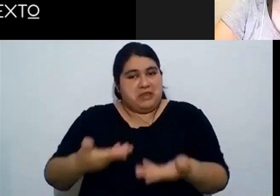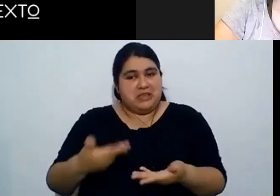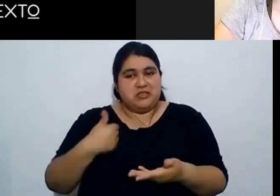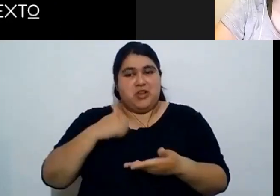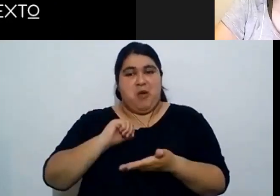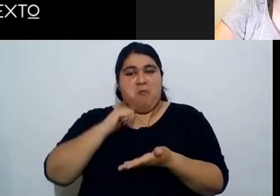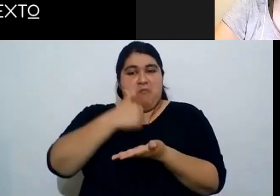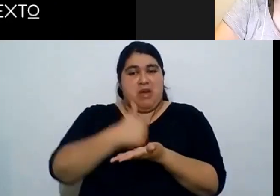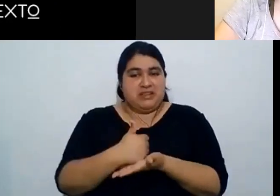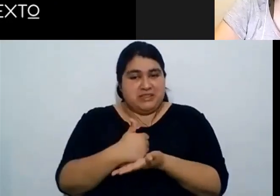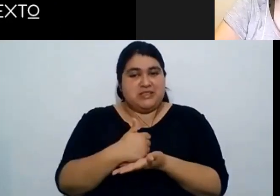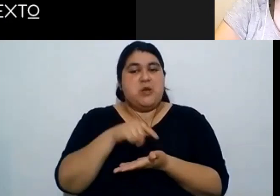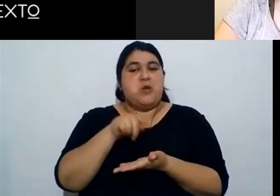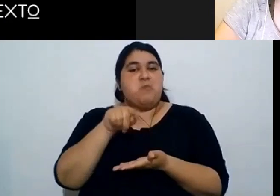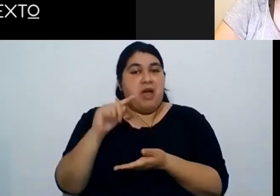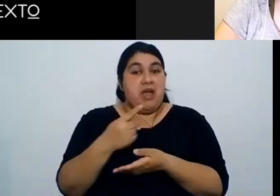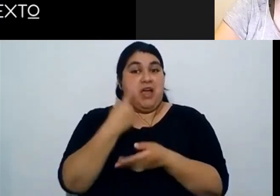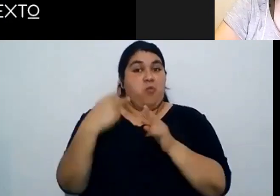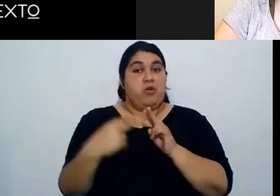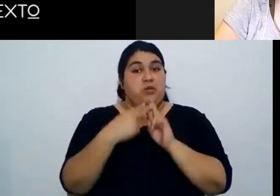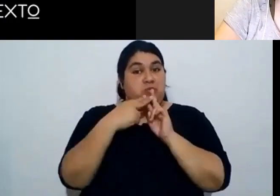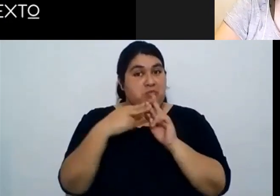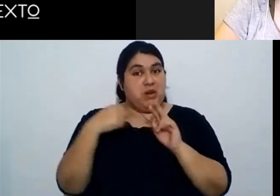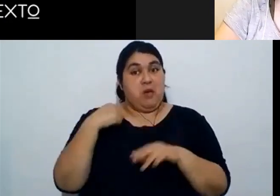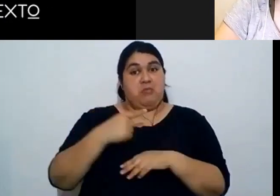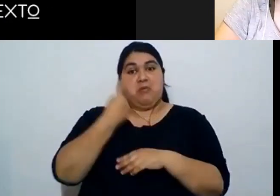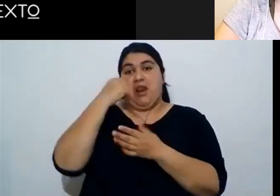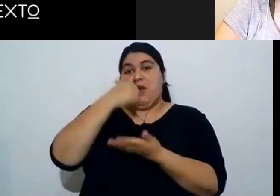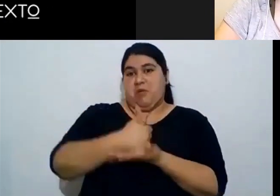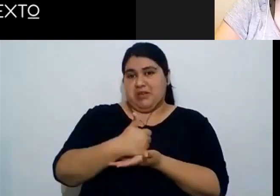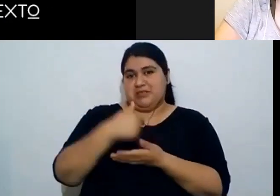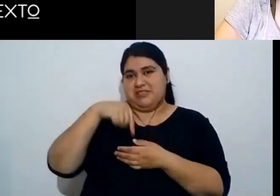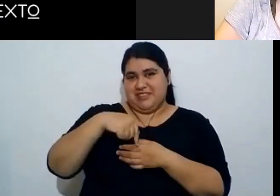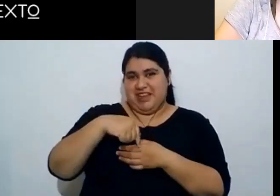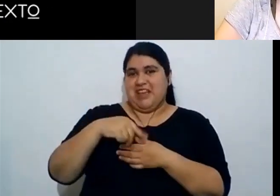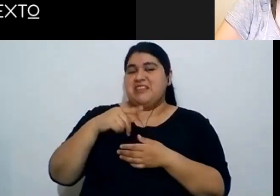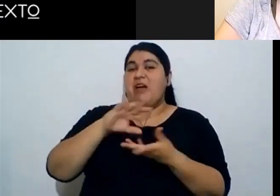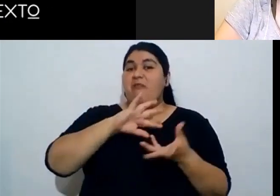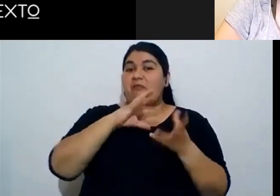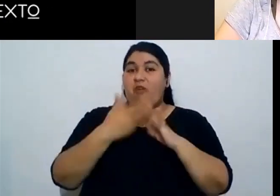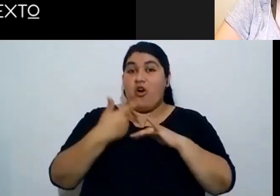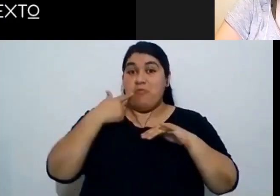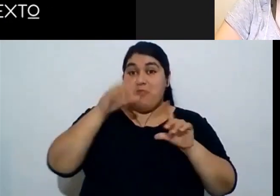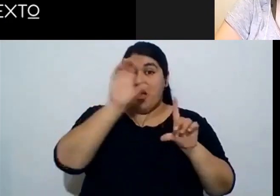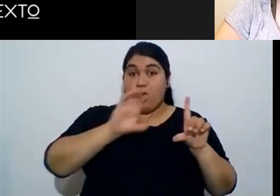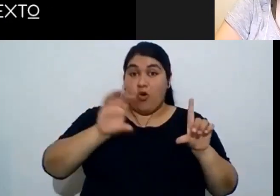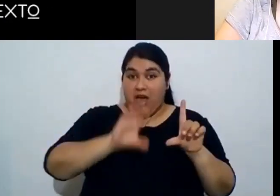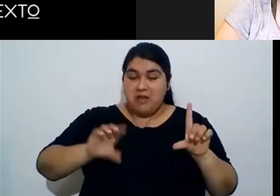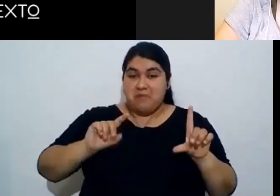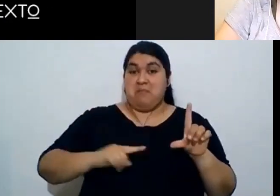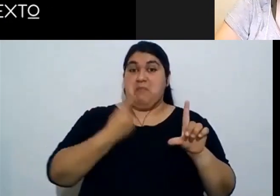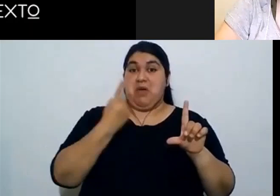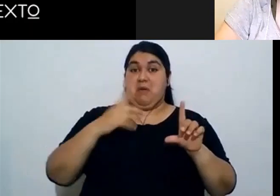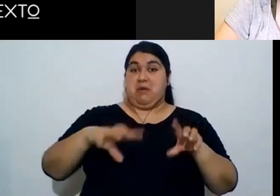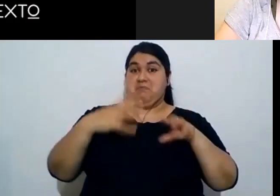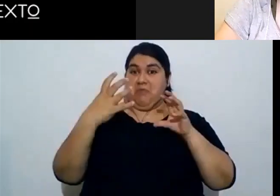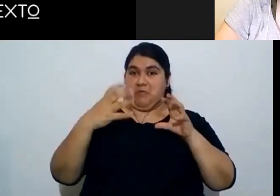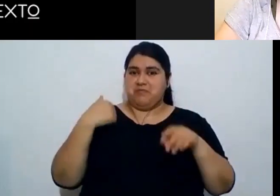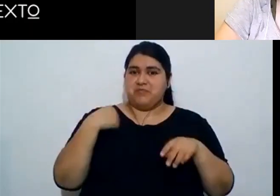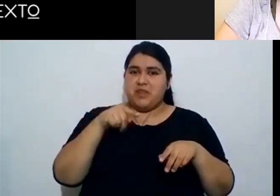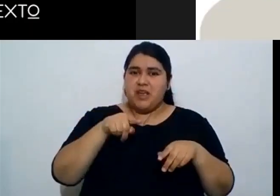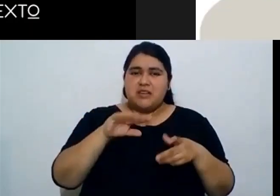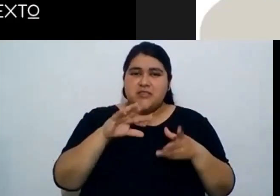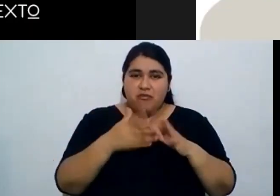participar en este encuentro. Primera vez que participo en algún encuentro de esta modalidad online. Se me hace muy